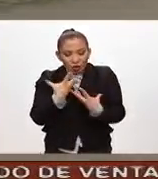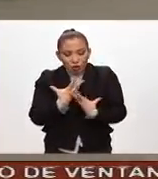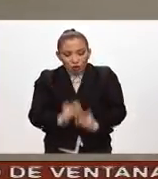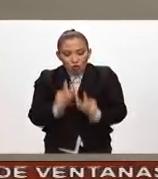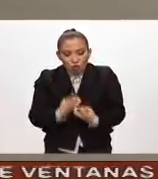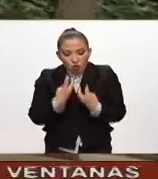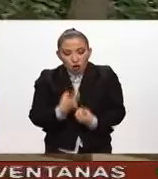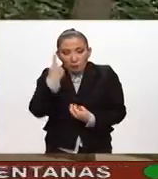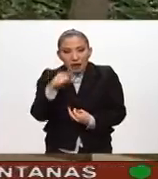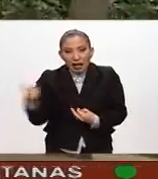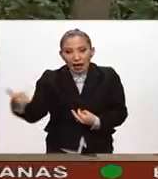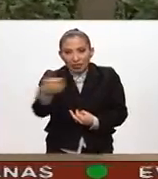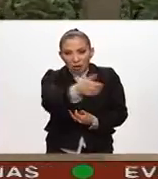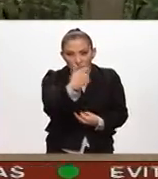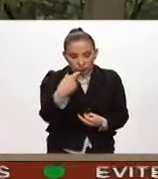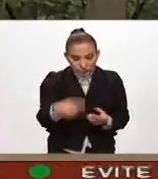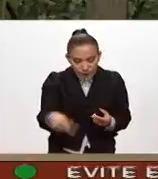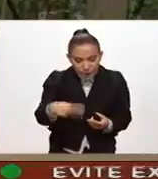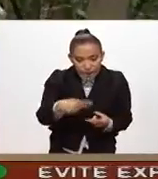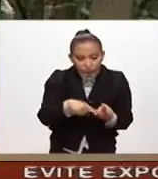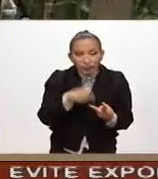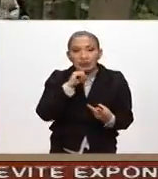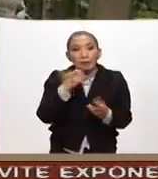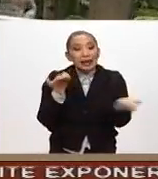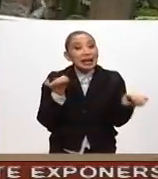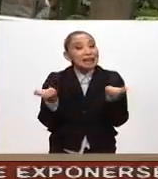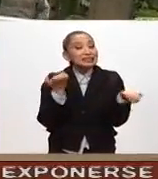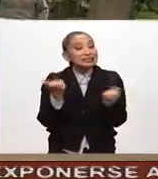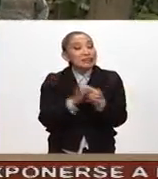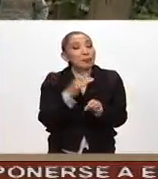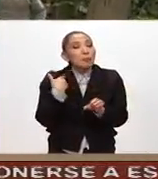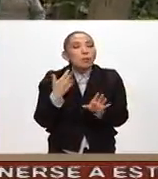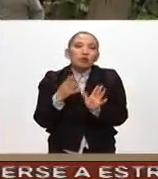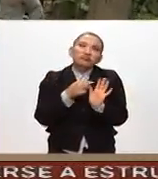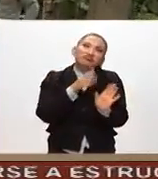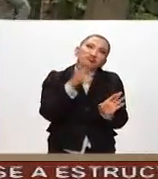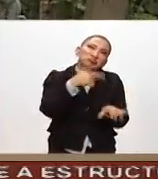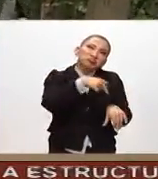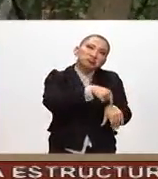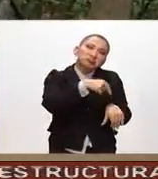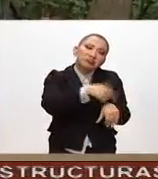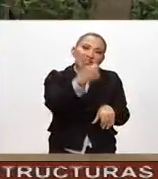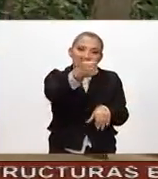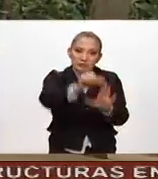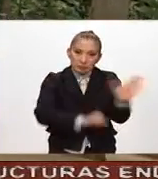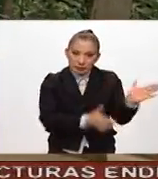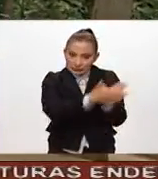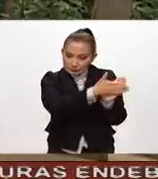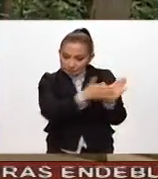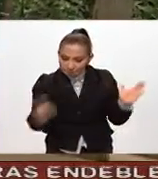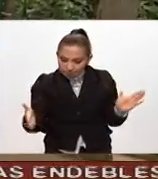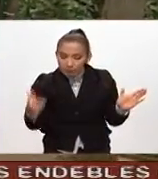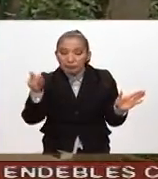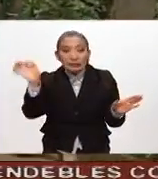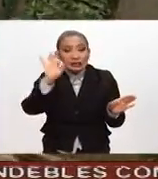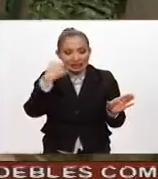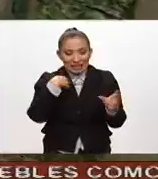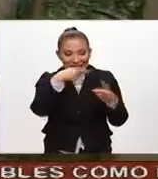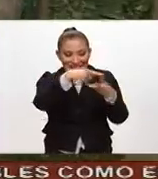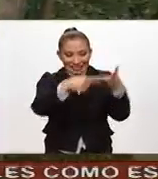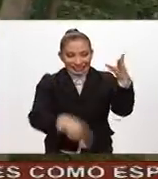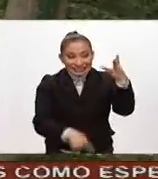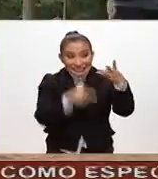indicado para cada una de las personas y que además hayas hecho el ejercicio durante por lo menos los últimos 6 meses. Si nos atenemos a